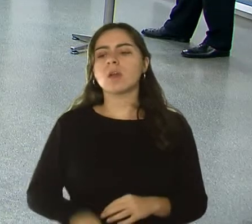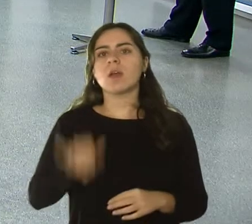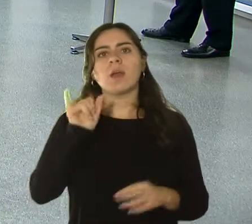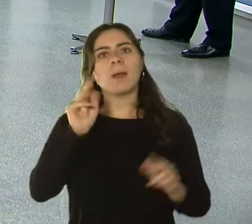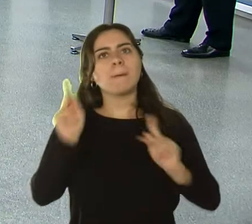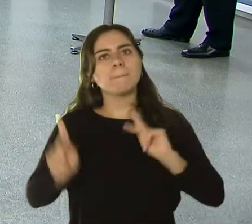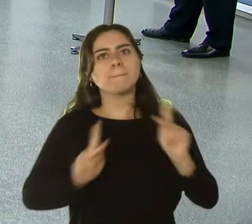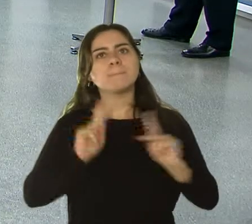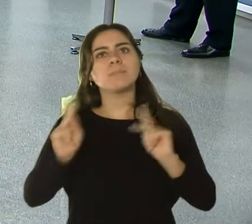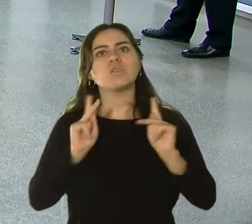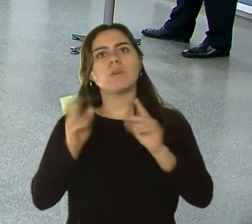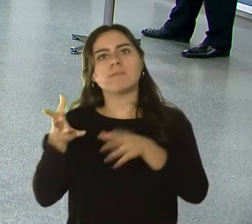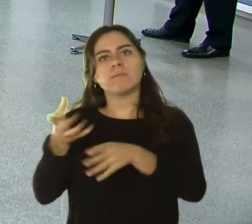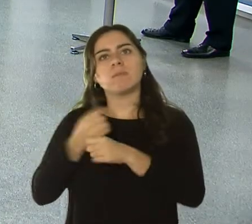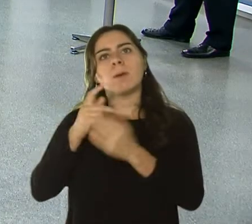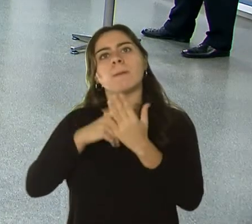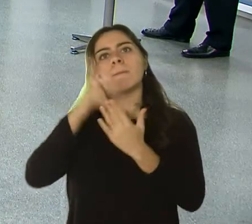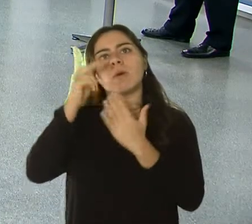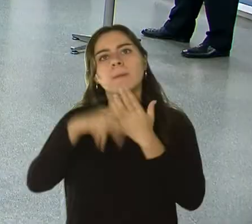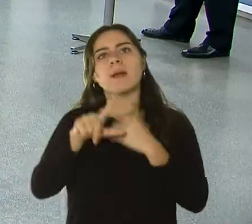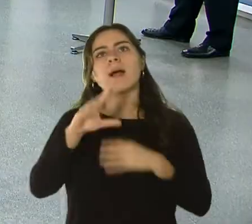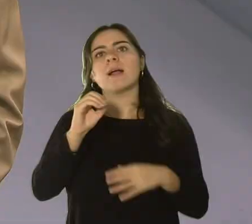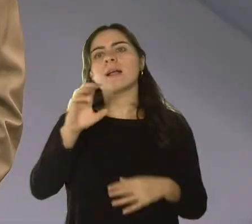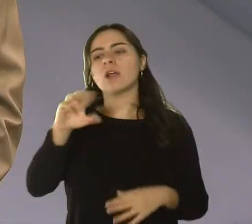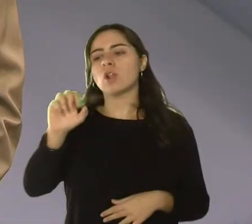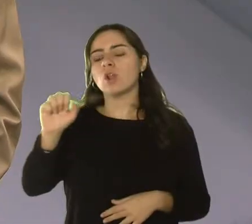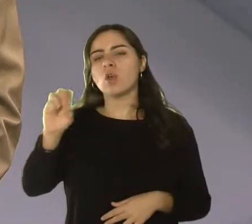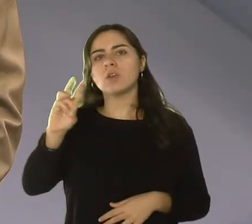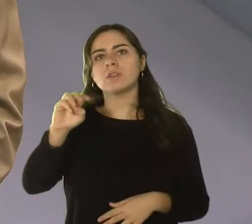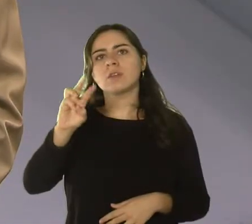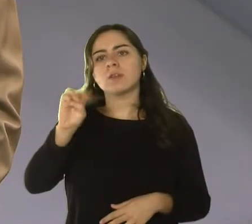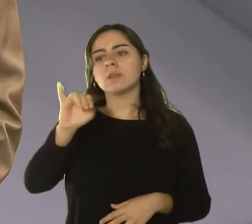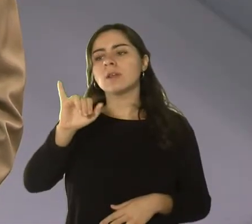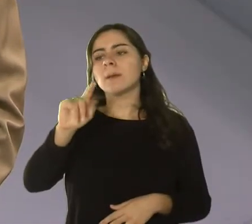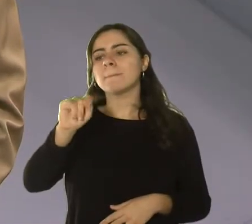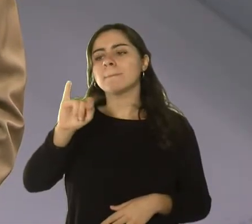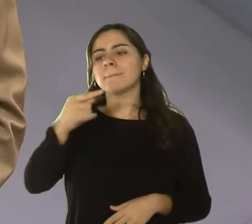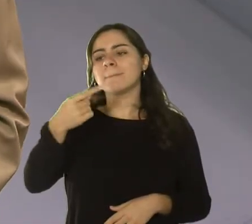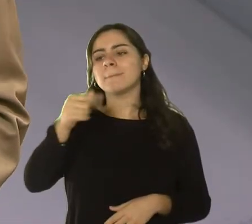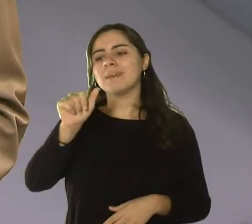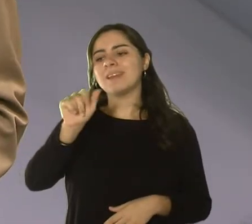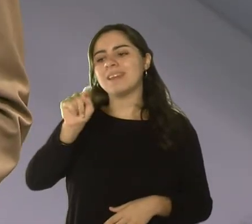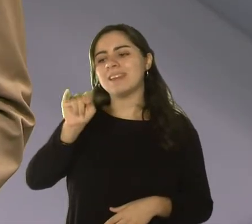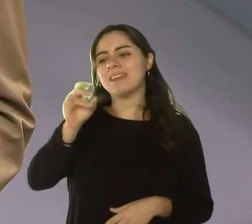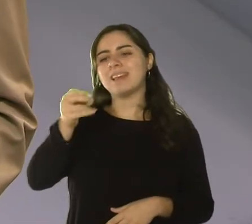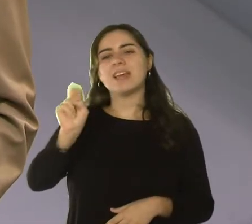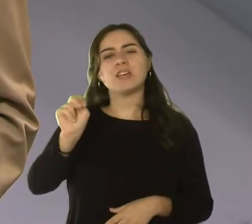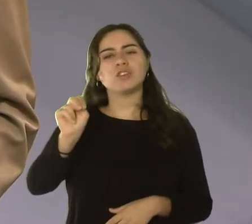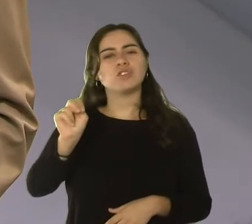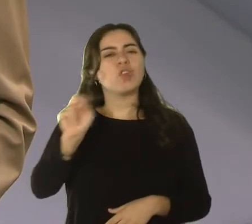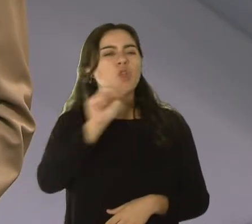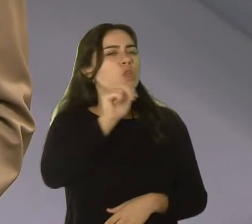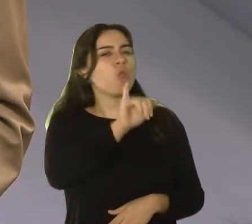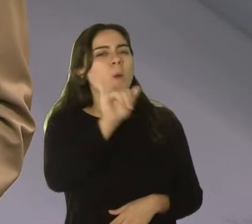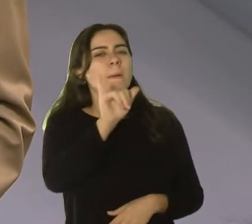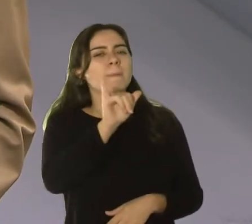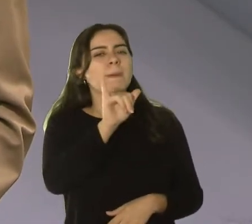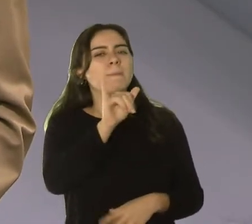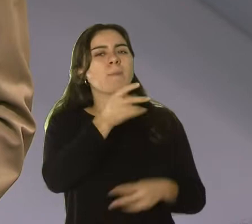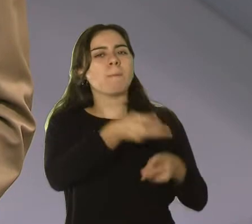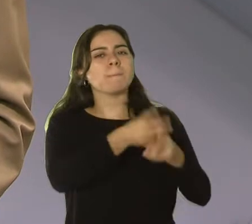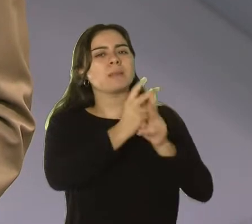programas como el Loss Mitigation, que nada tiene que ver con los préstamos reverse, pero que tenían algún tipo